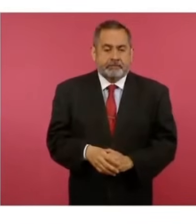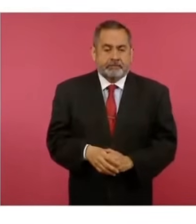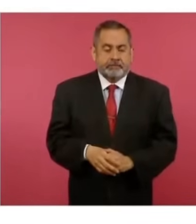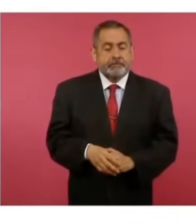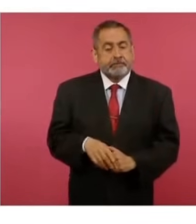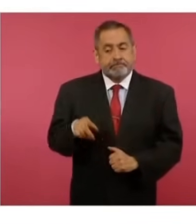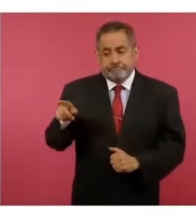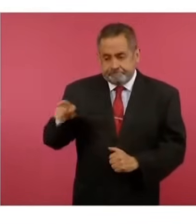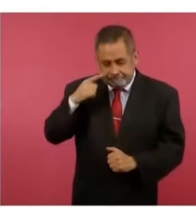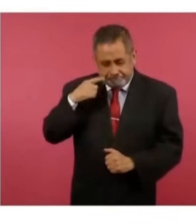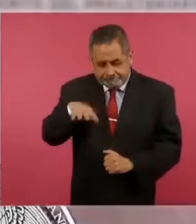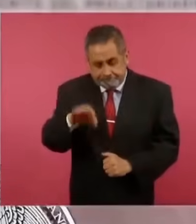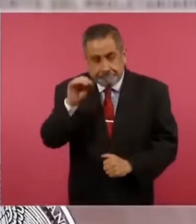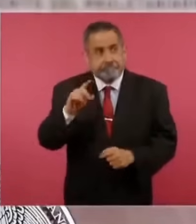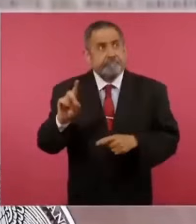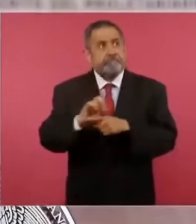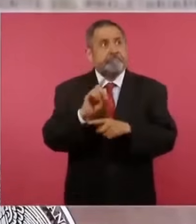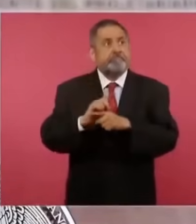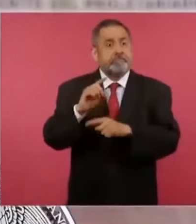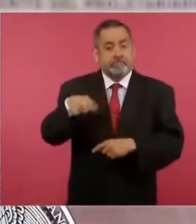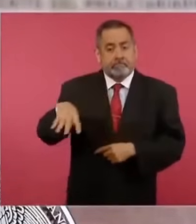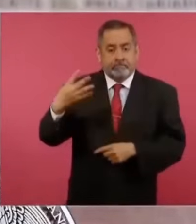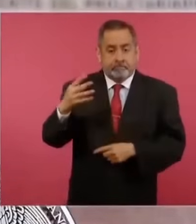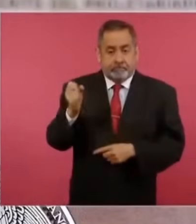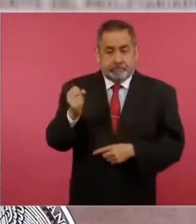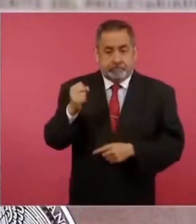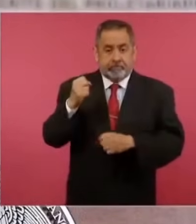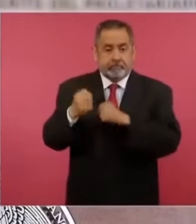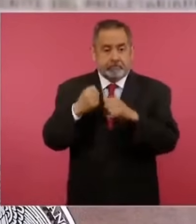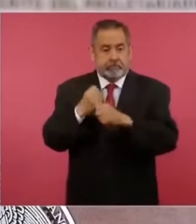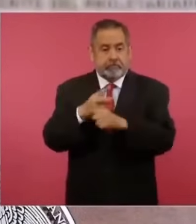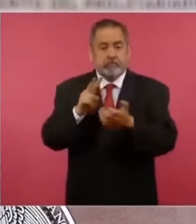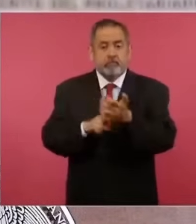encontró desde el 14 de septiembre de 2023